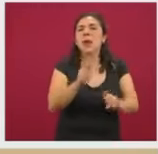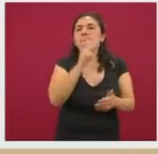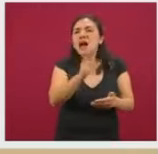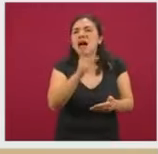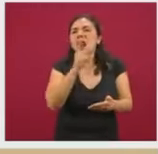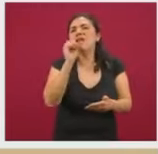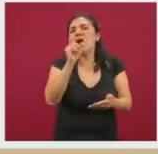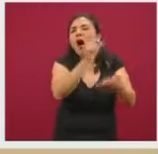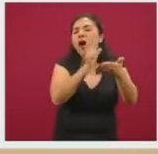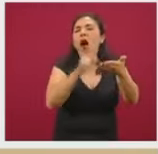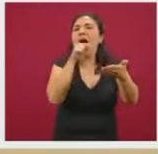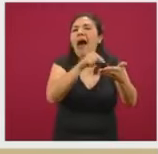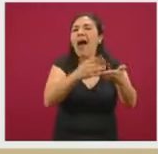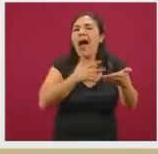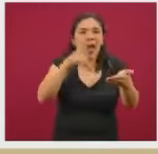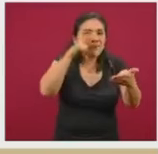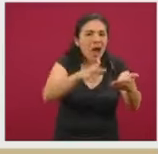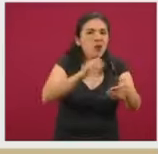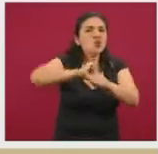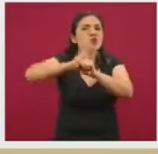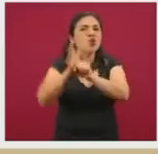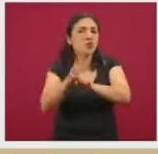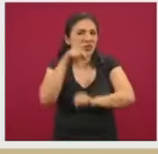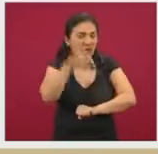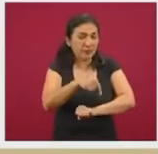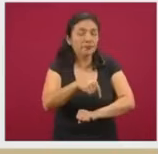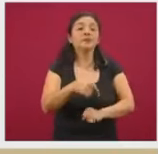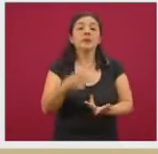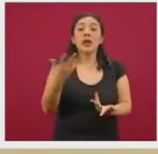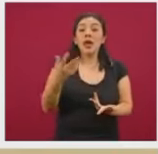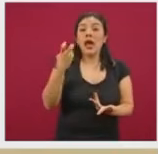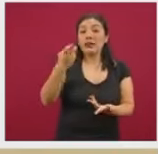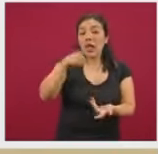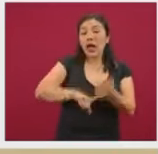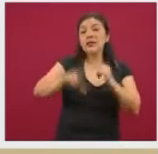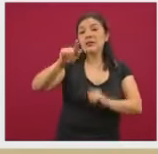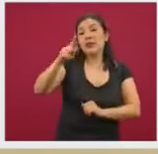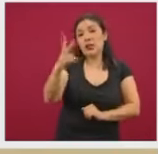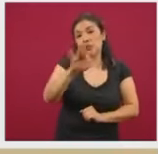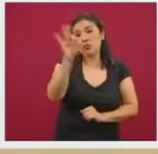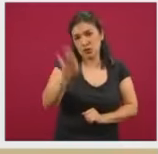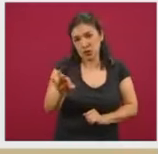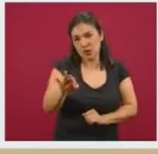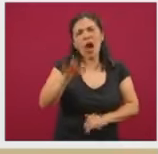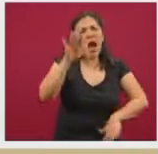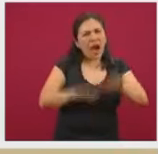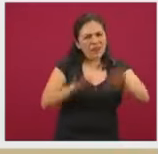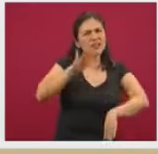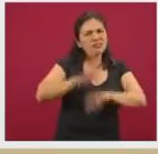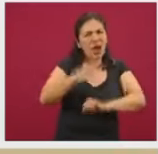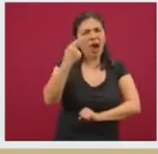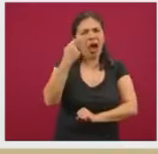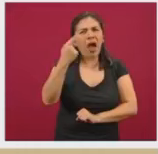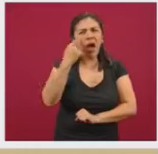que representa el 72%. Cuando lo hemos visto en otros ejercicios académicos, más en el ámbito